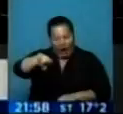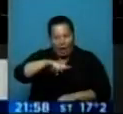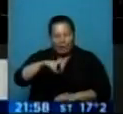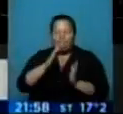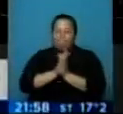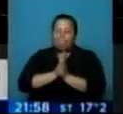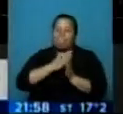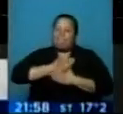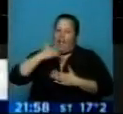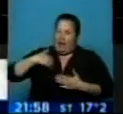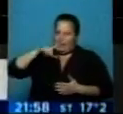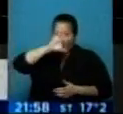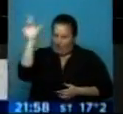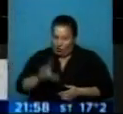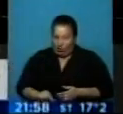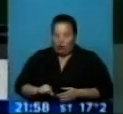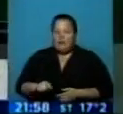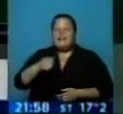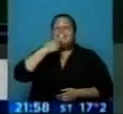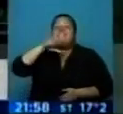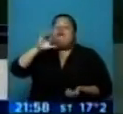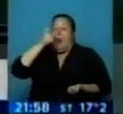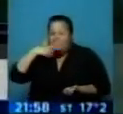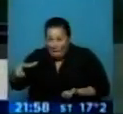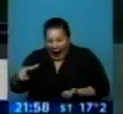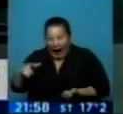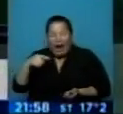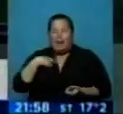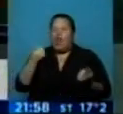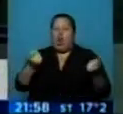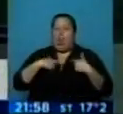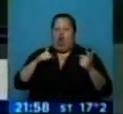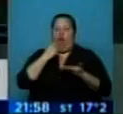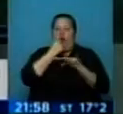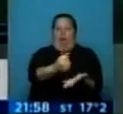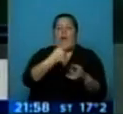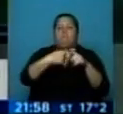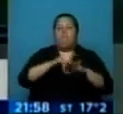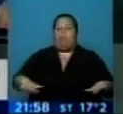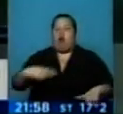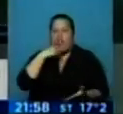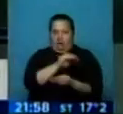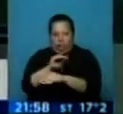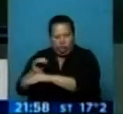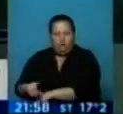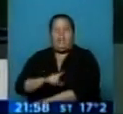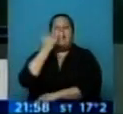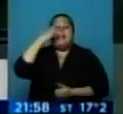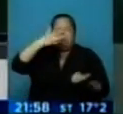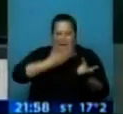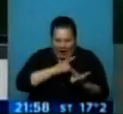queridos argentinos, si fuera por Macri, no tendríamos asignación universal por hijo,